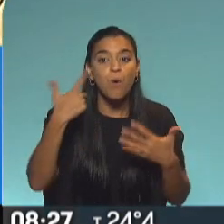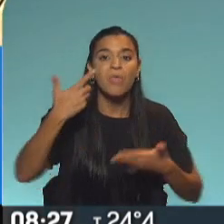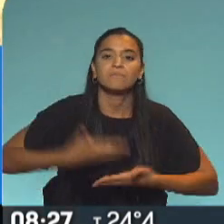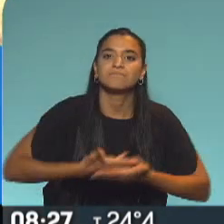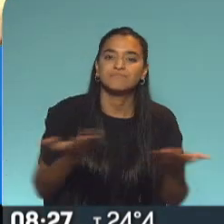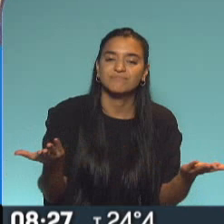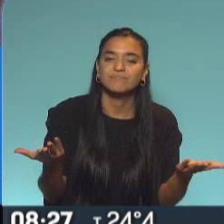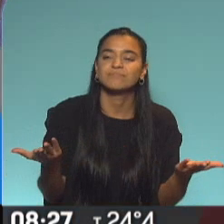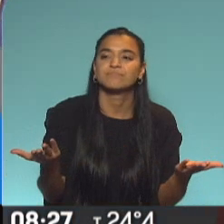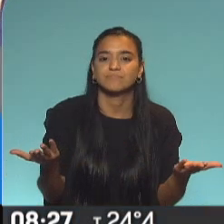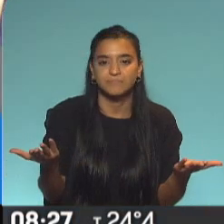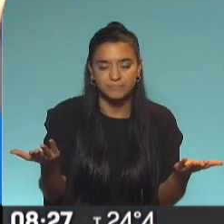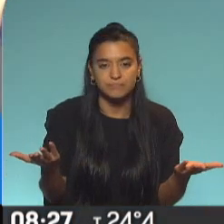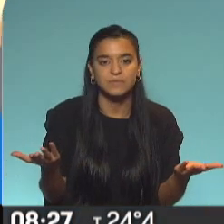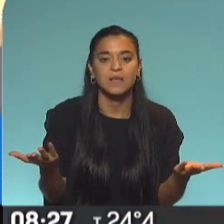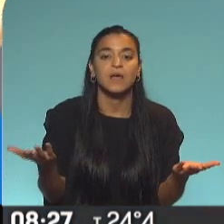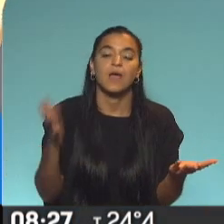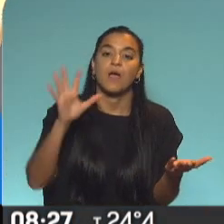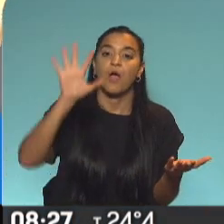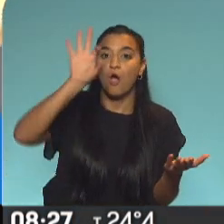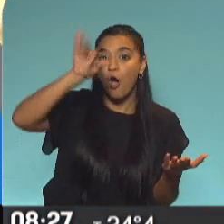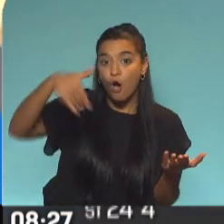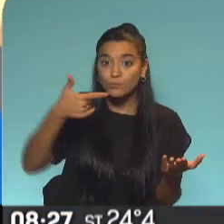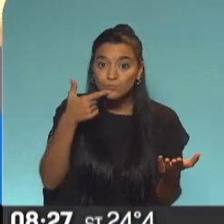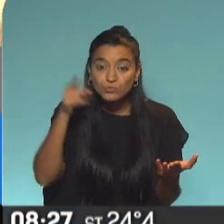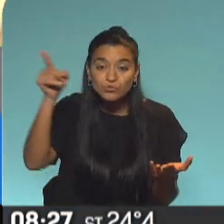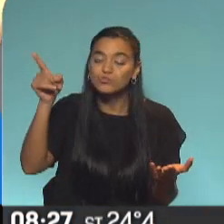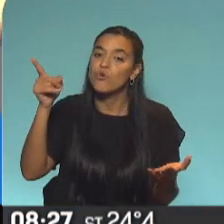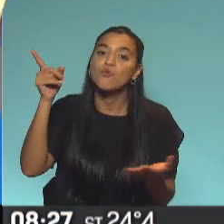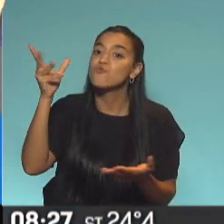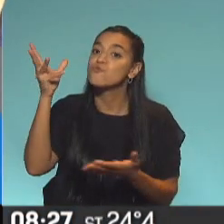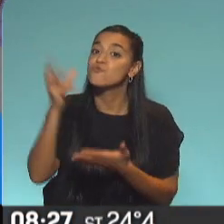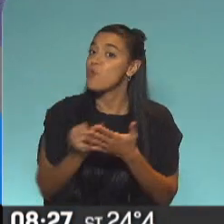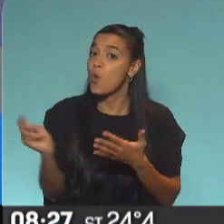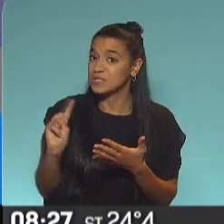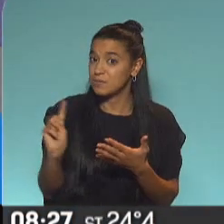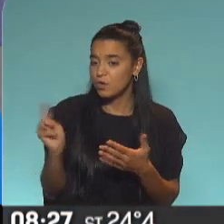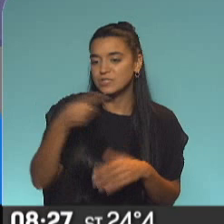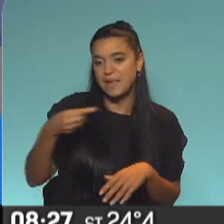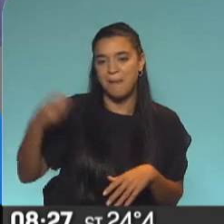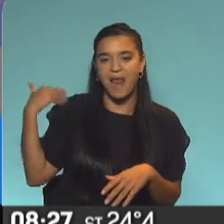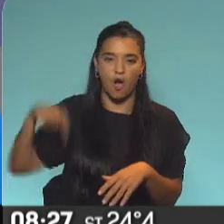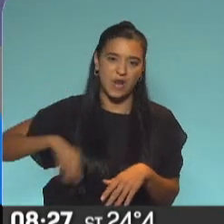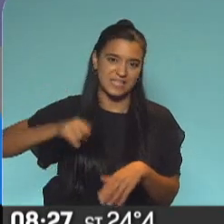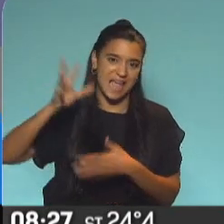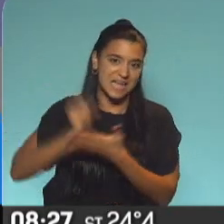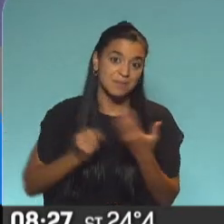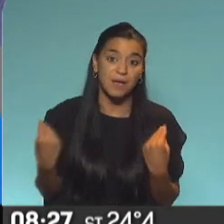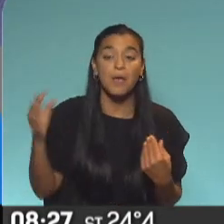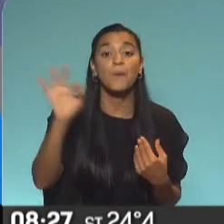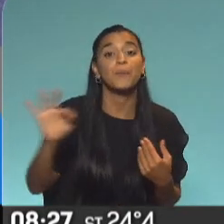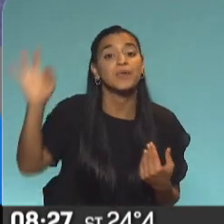demostrar algo que la Organización Mundial de la Salud no aceptó hasta hace algunas semanas, y es que el virus